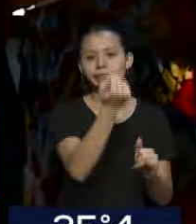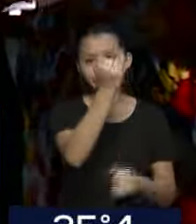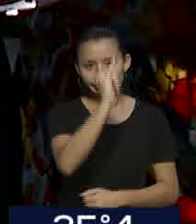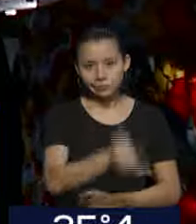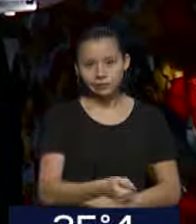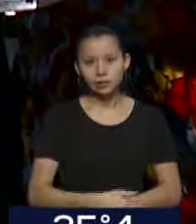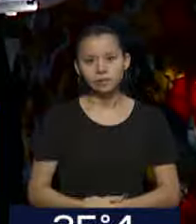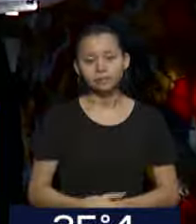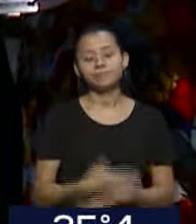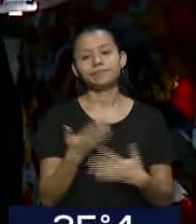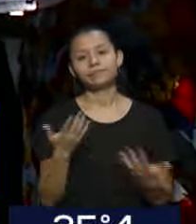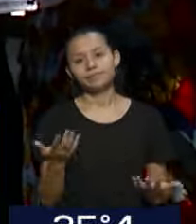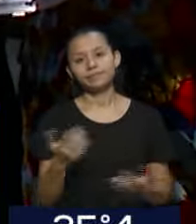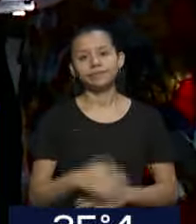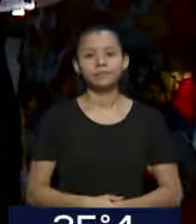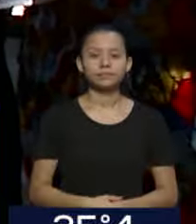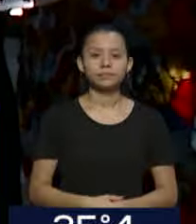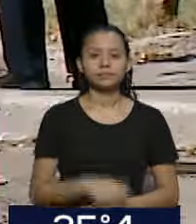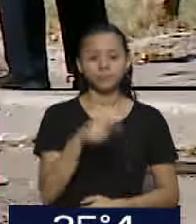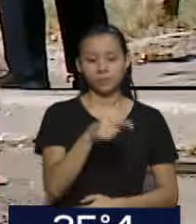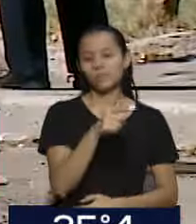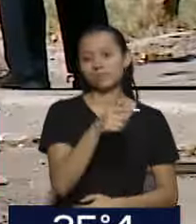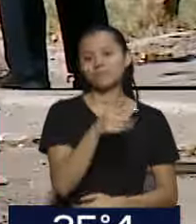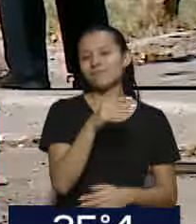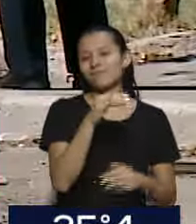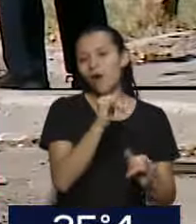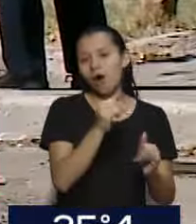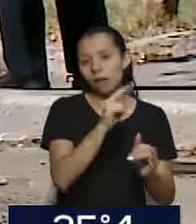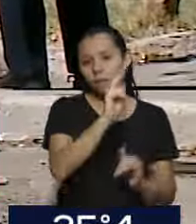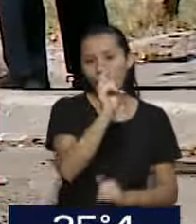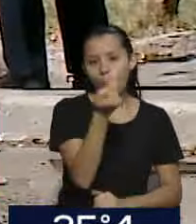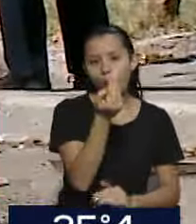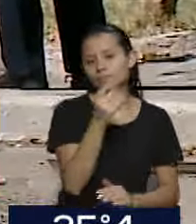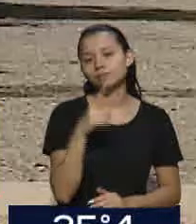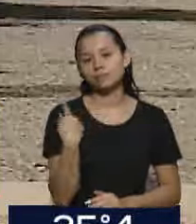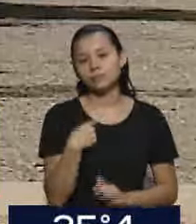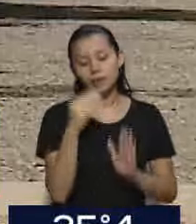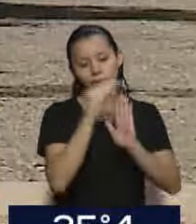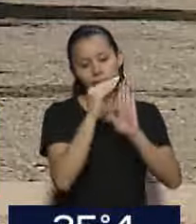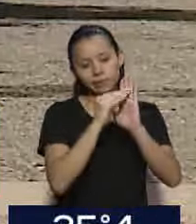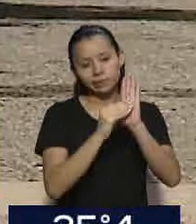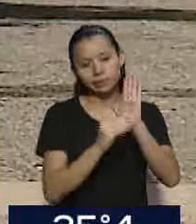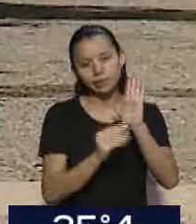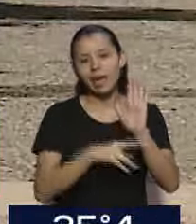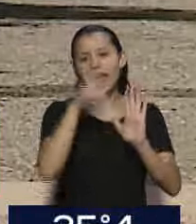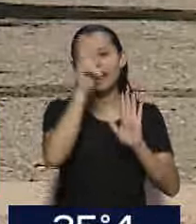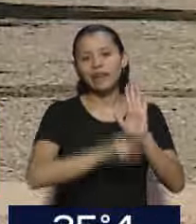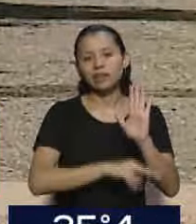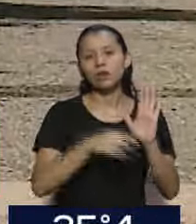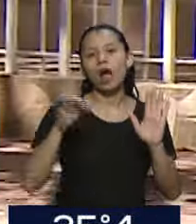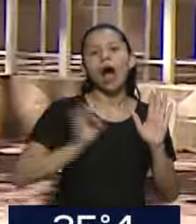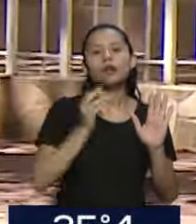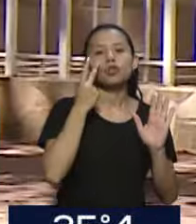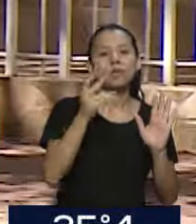que lamentablemente sumar esta víctima fatal al saldo bastante trágico que ya se registra en el